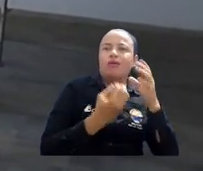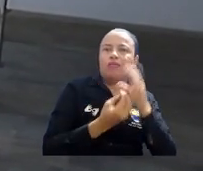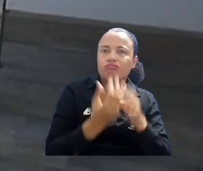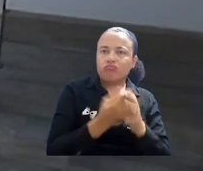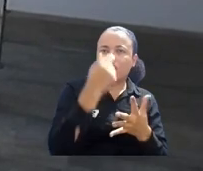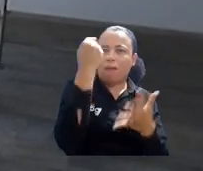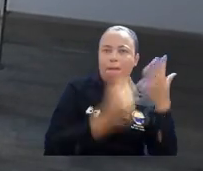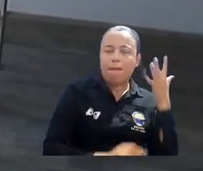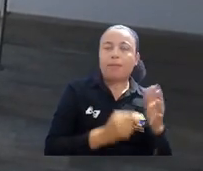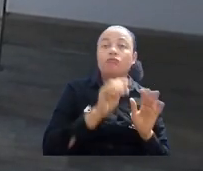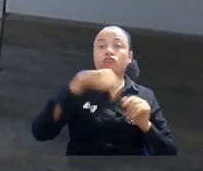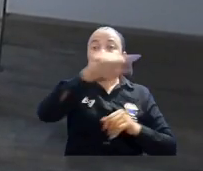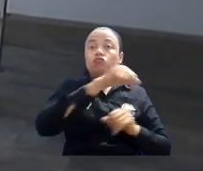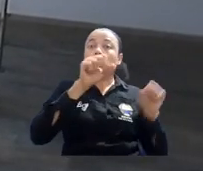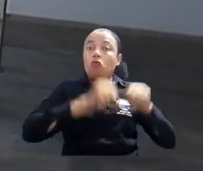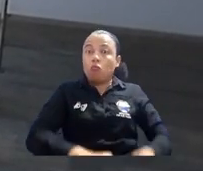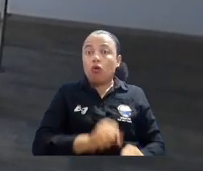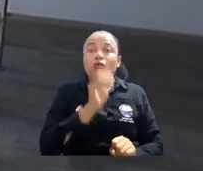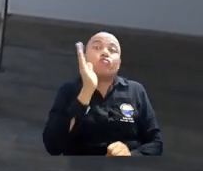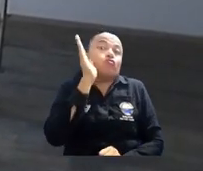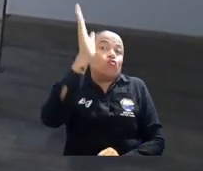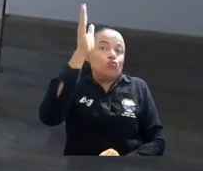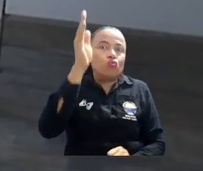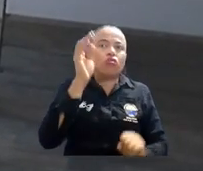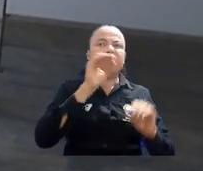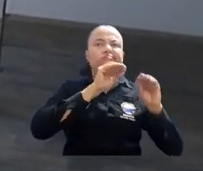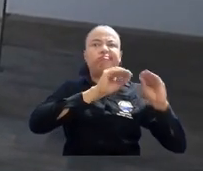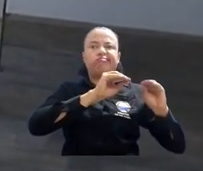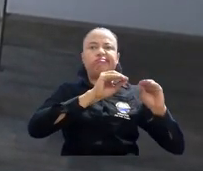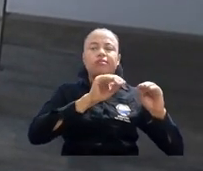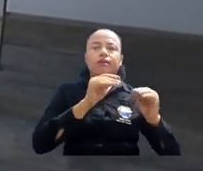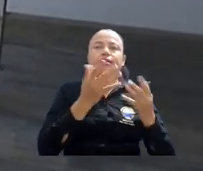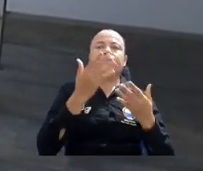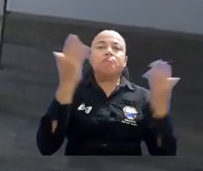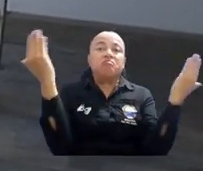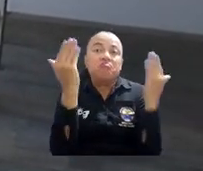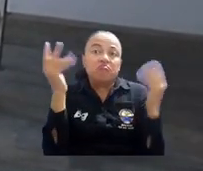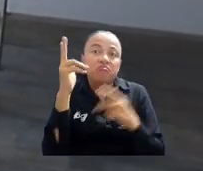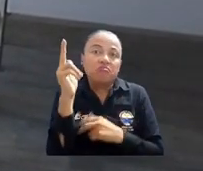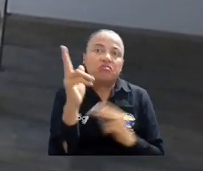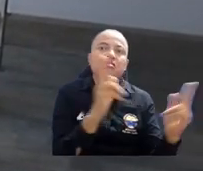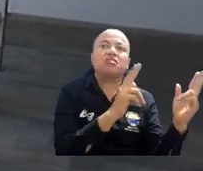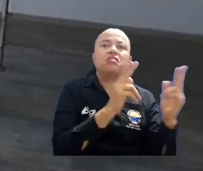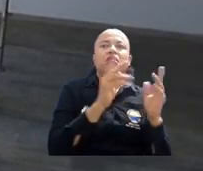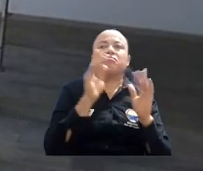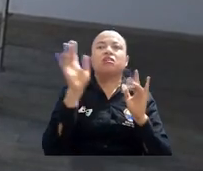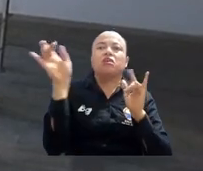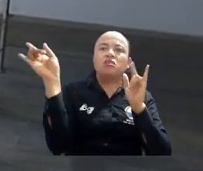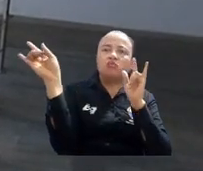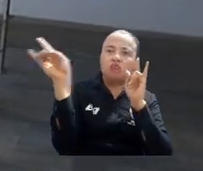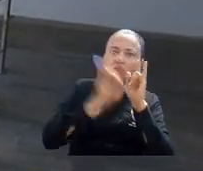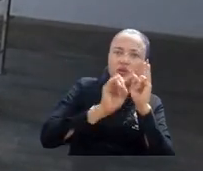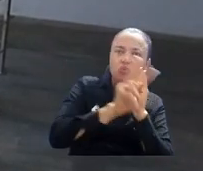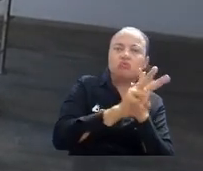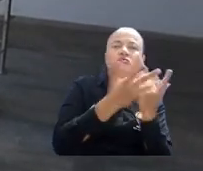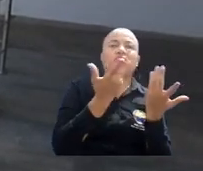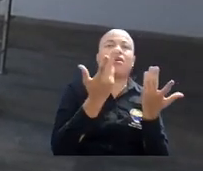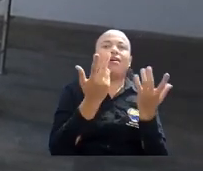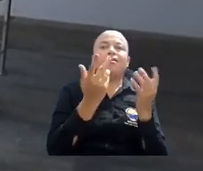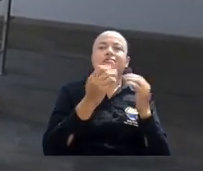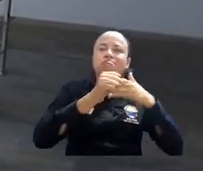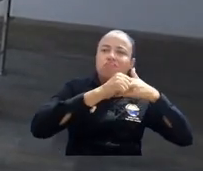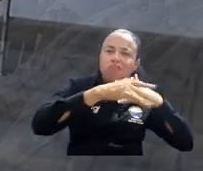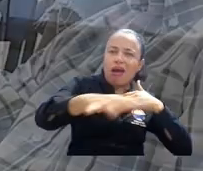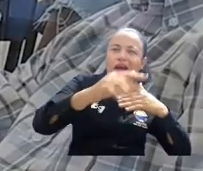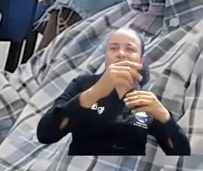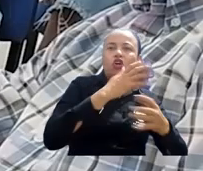para convertirse, por ejemplo, porque es una gran escuela internacional de cine y de creación audiovisual, de idiomas, de temas relacionados con la robótica aplicada